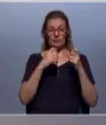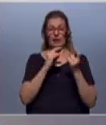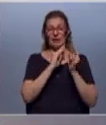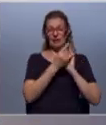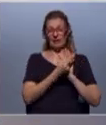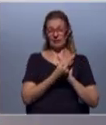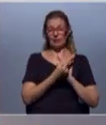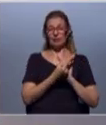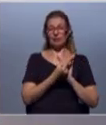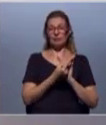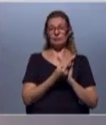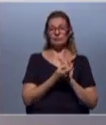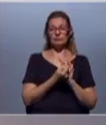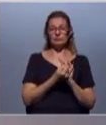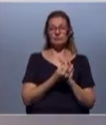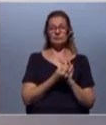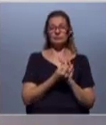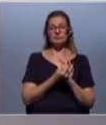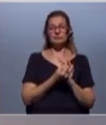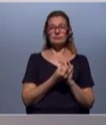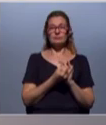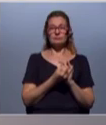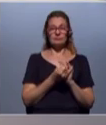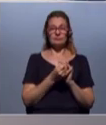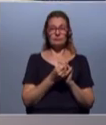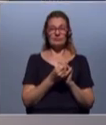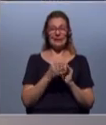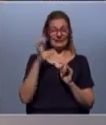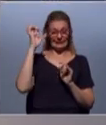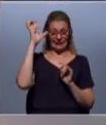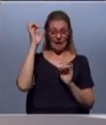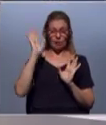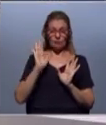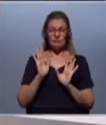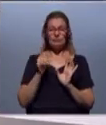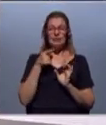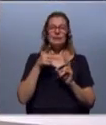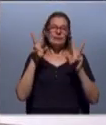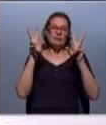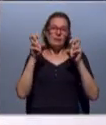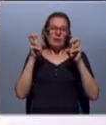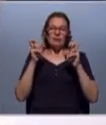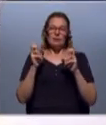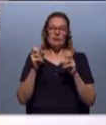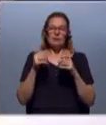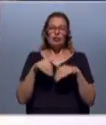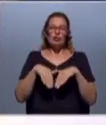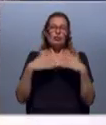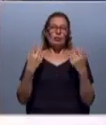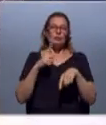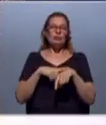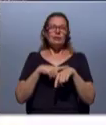dice que él analiza el cuerpo el cual al legislador pertenece que va a ser el senado bueno ese tema no sé cuánto tiempo